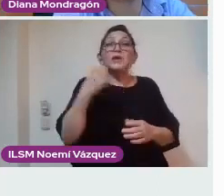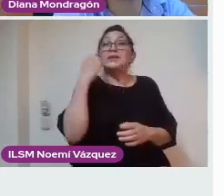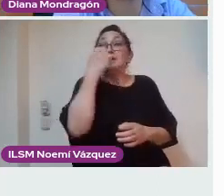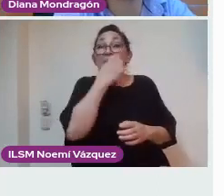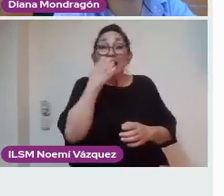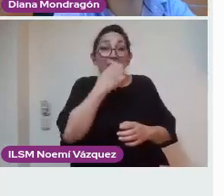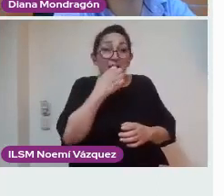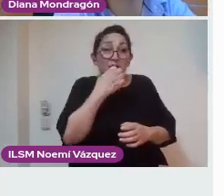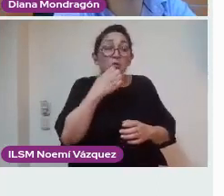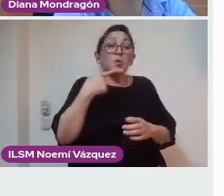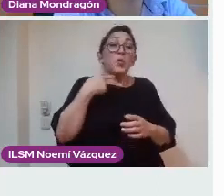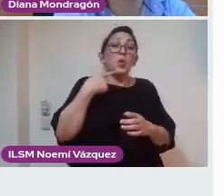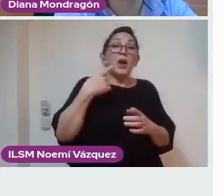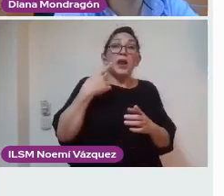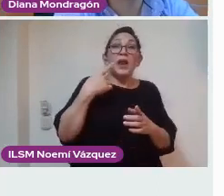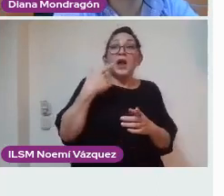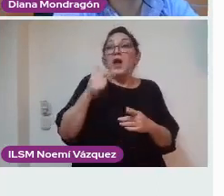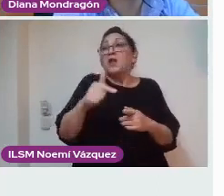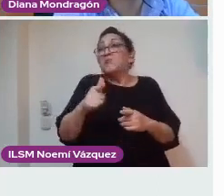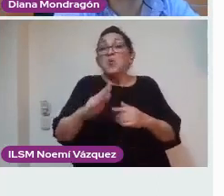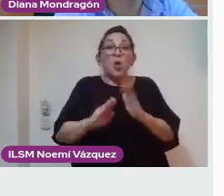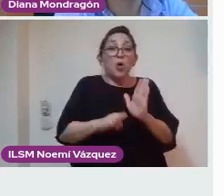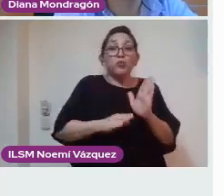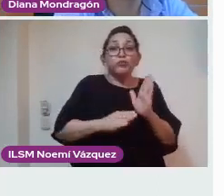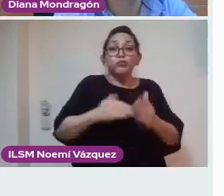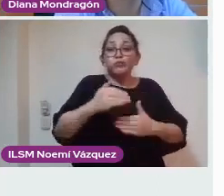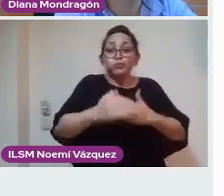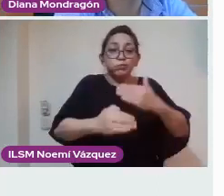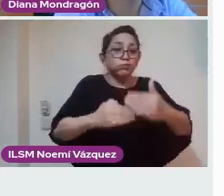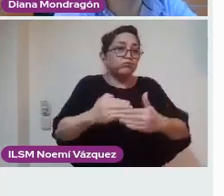los seres humanos somos